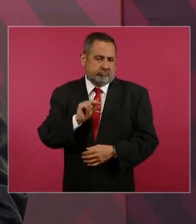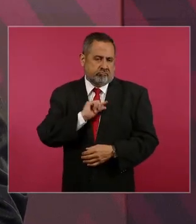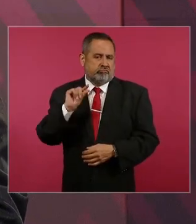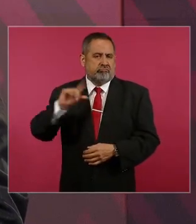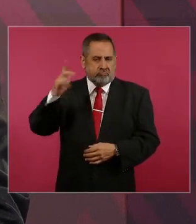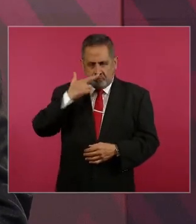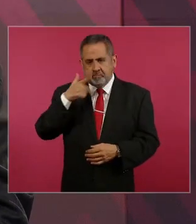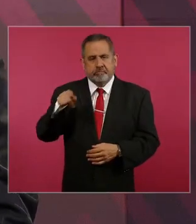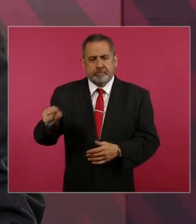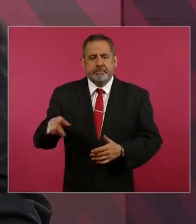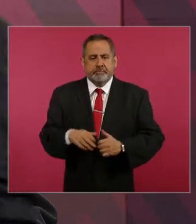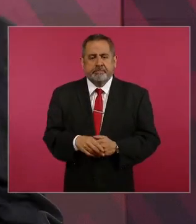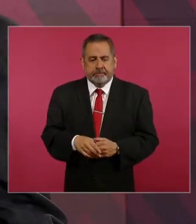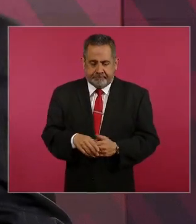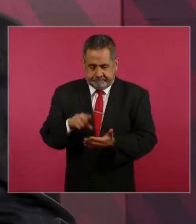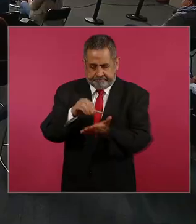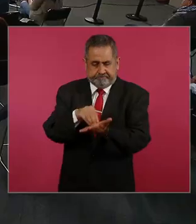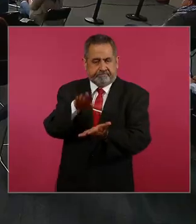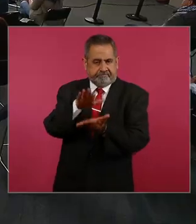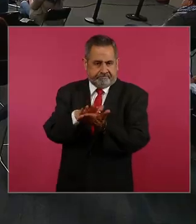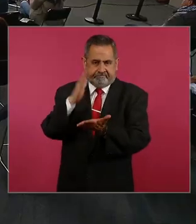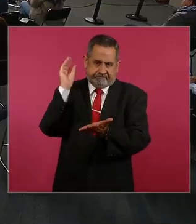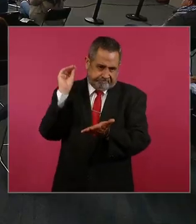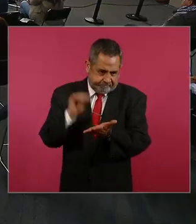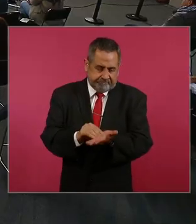y ya quedó establecido